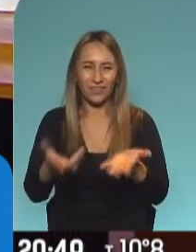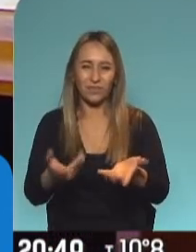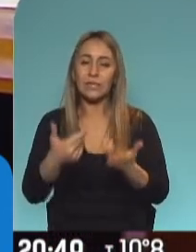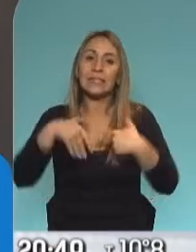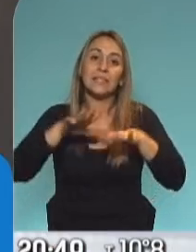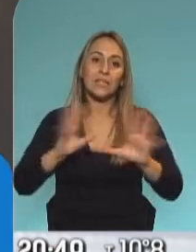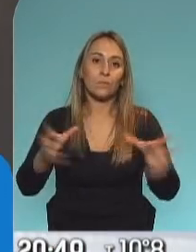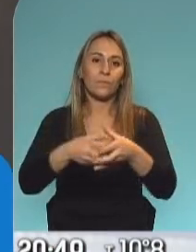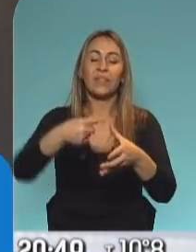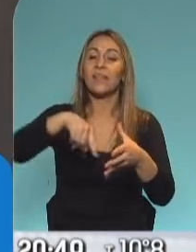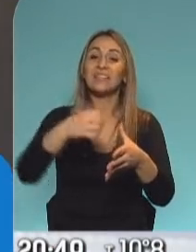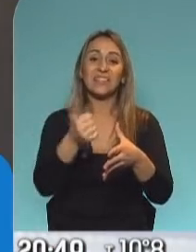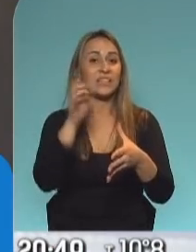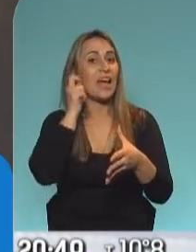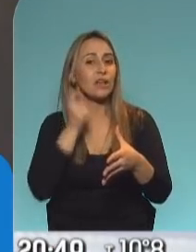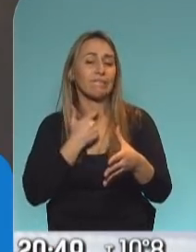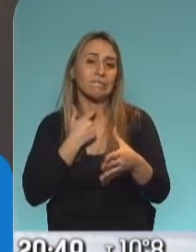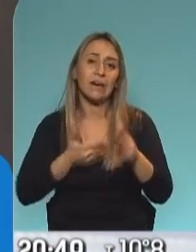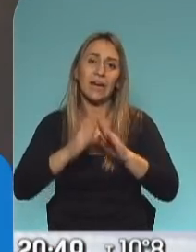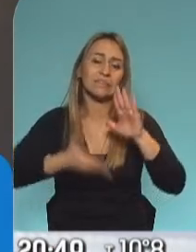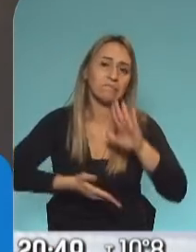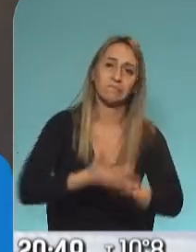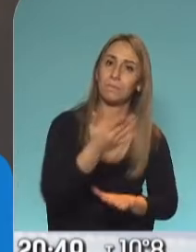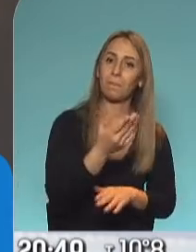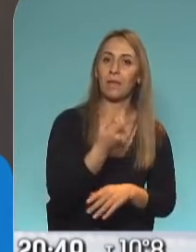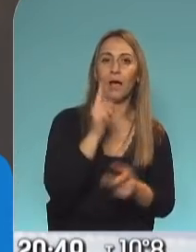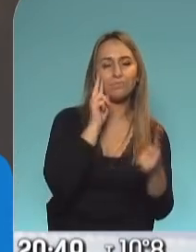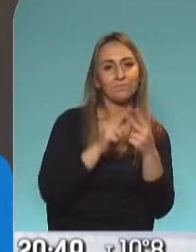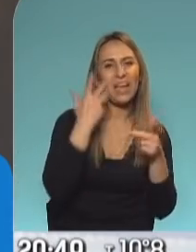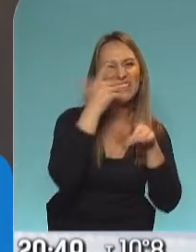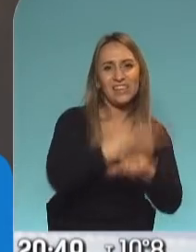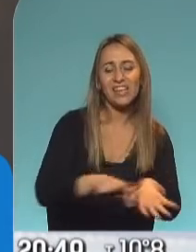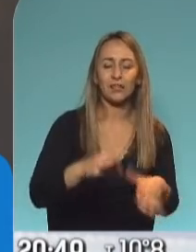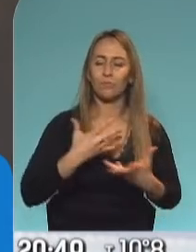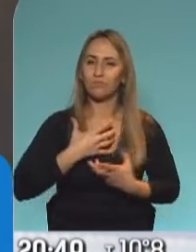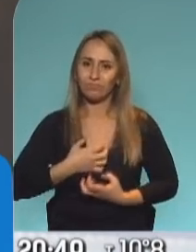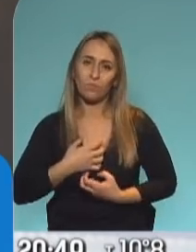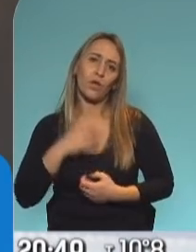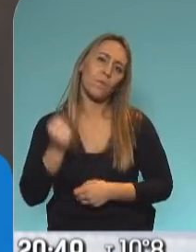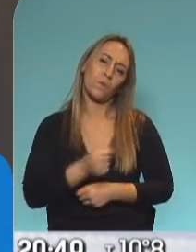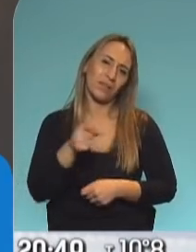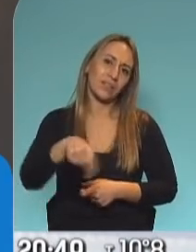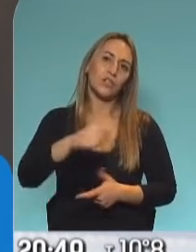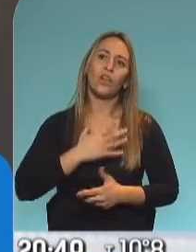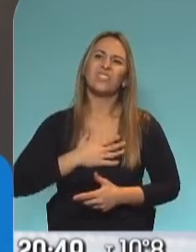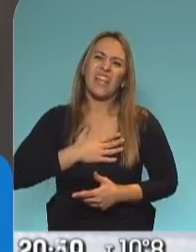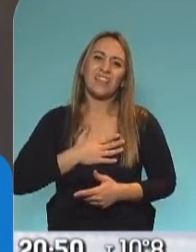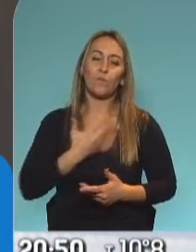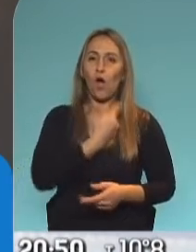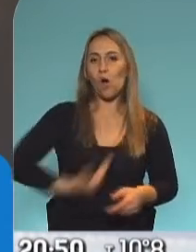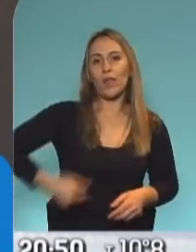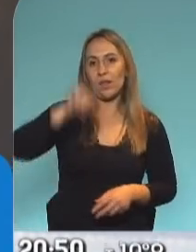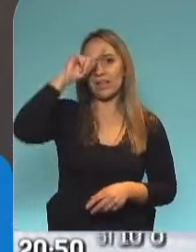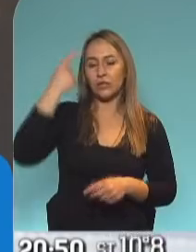están queriendo ver a sus nietos, capaz están queriendo salir de su casa. Claro, bueno, sí. Es importante que se sepan cuidados y queridos por un gobierno nacional